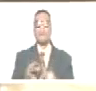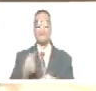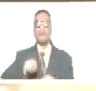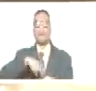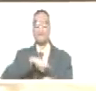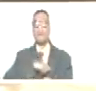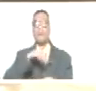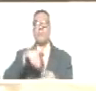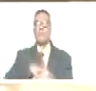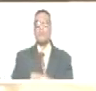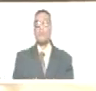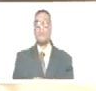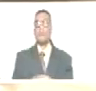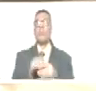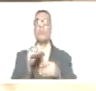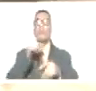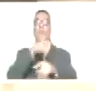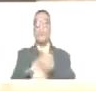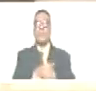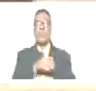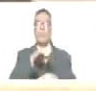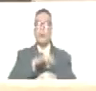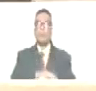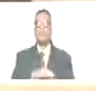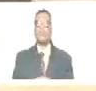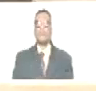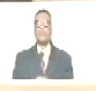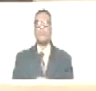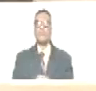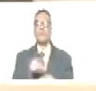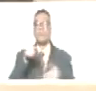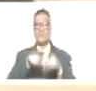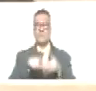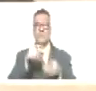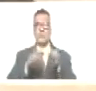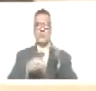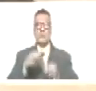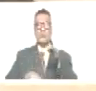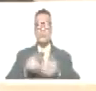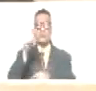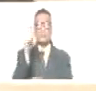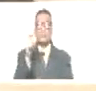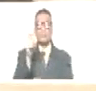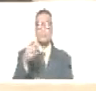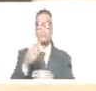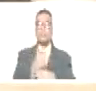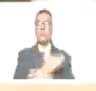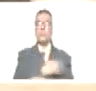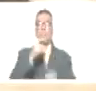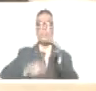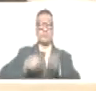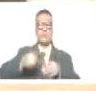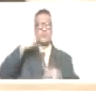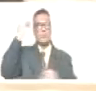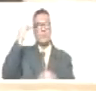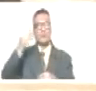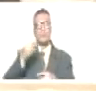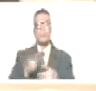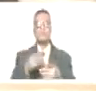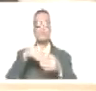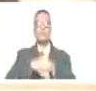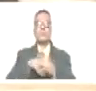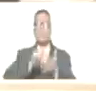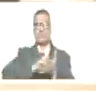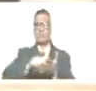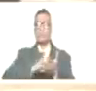entre el allanamiento de la inmunidad parlamentaria y el antejuicio de mérito. Considera por jurisprudencia el